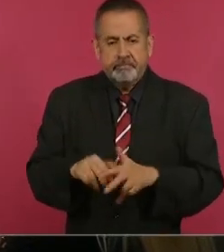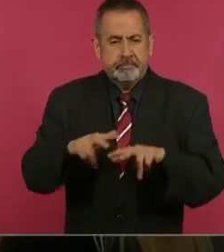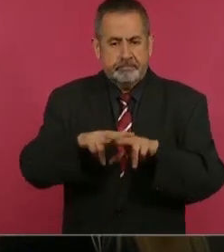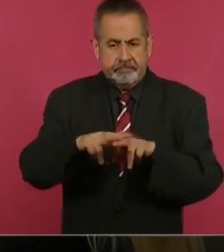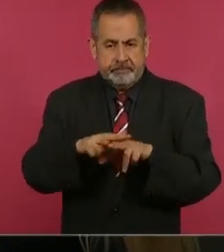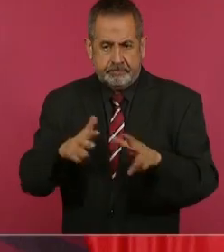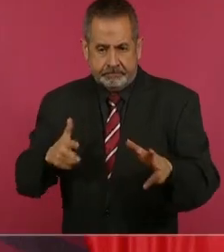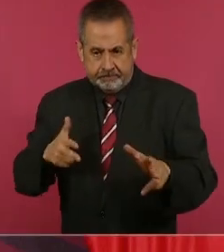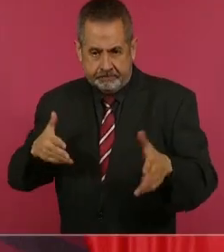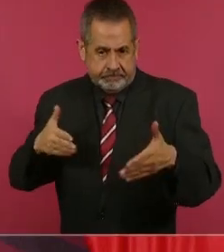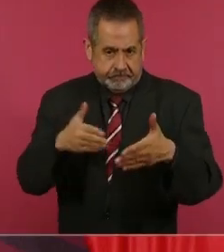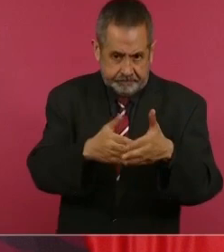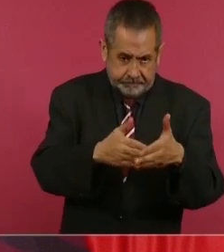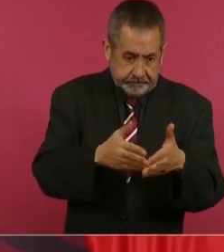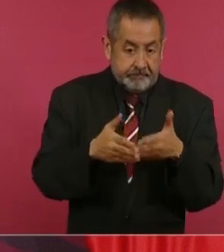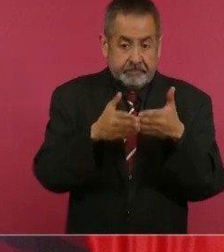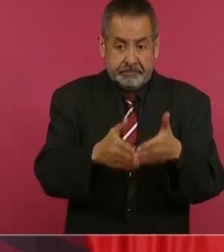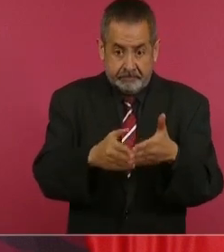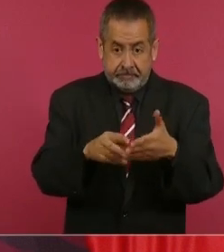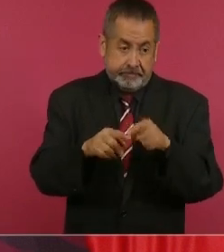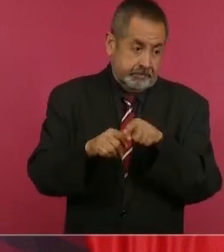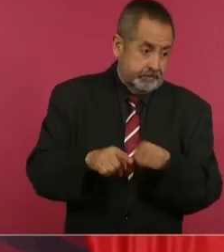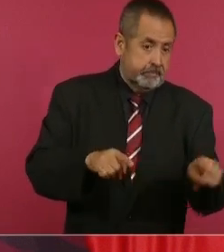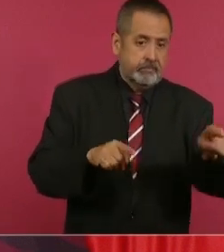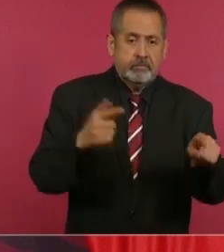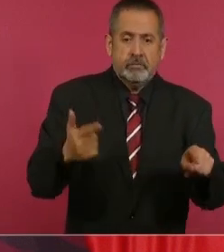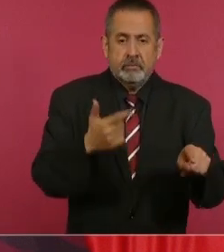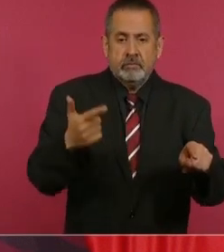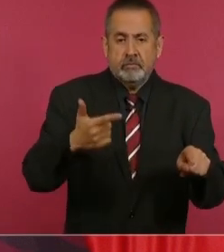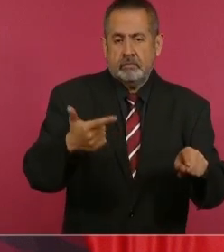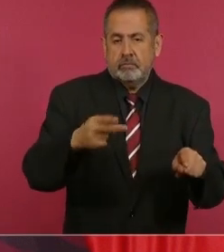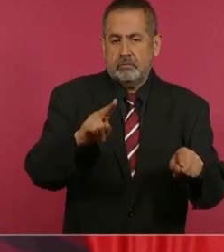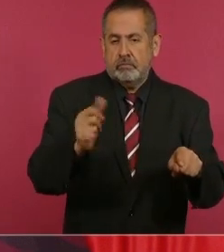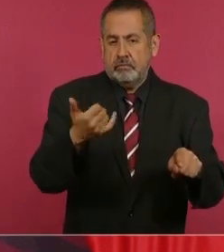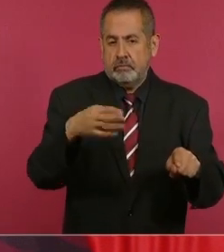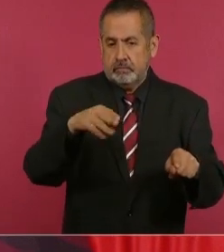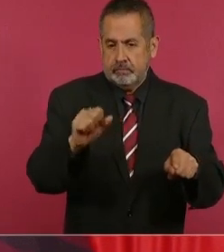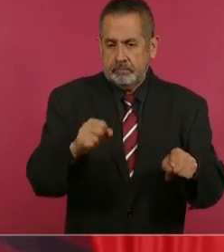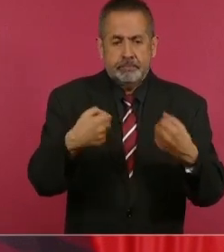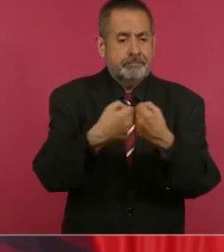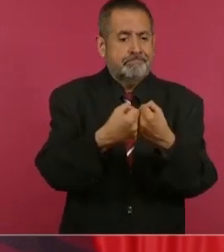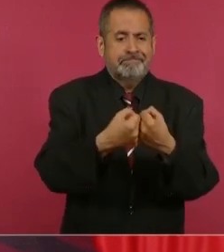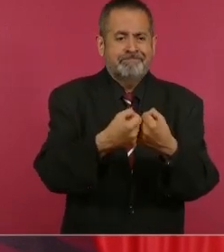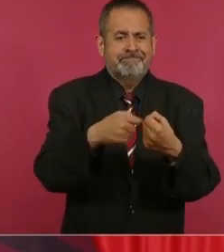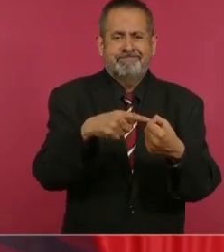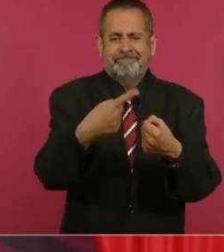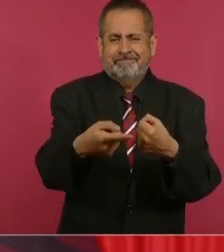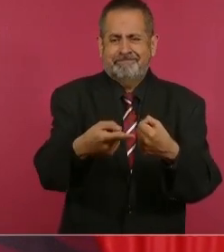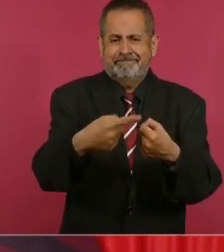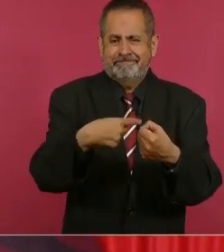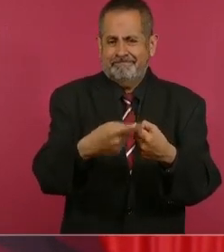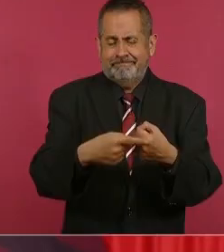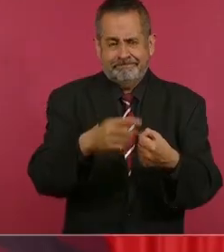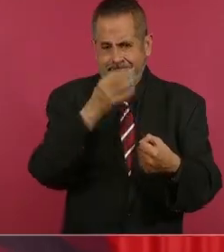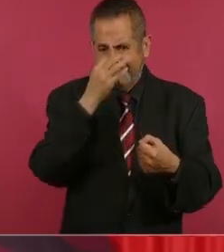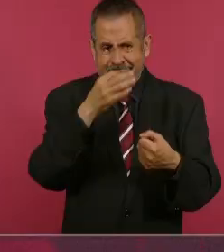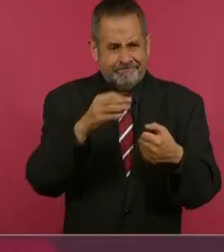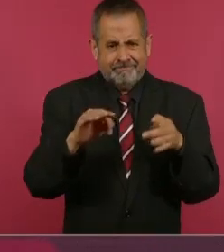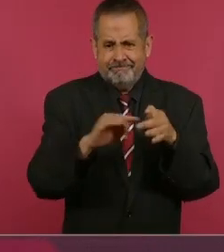Ferrocarril, puerto de Guaymas y la frontera, que se